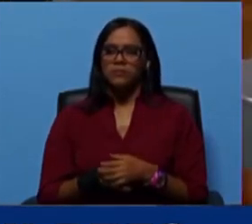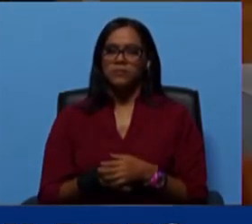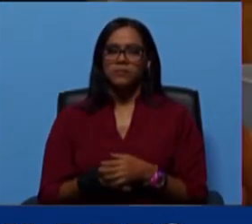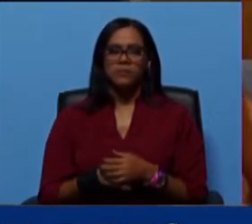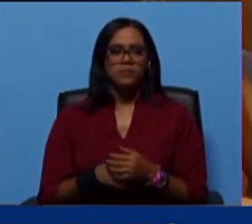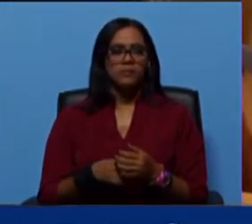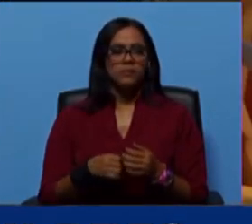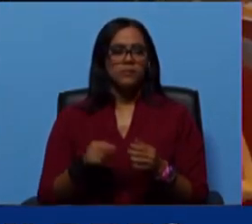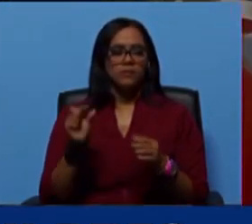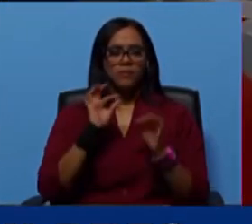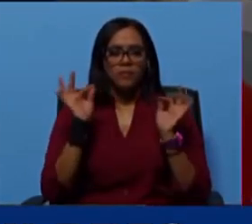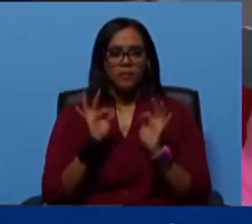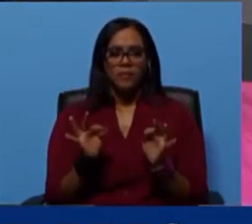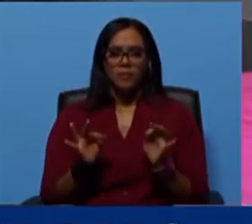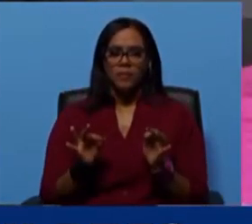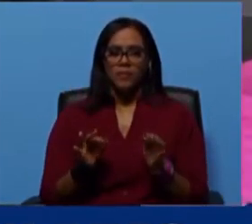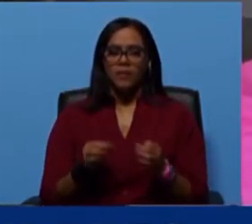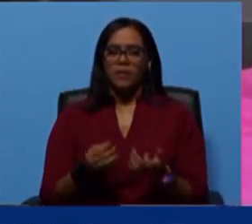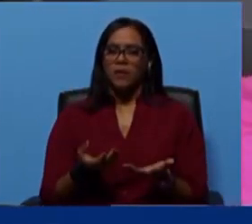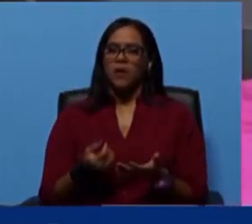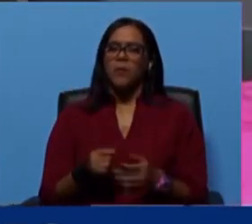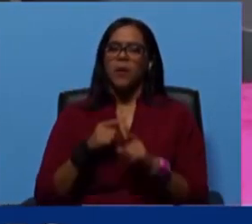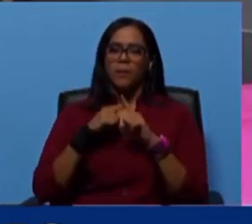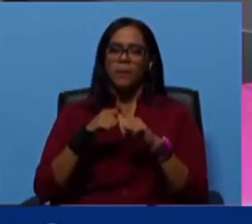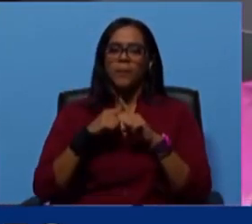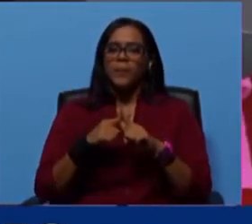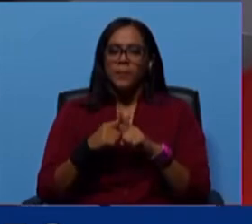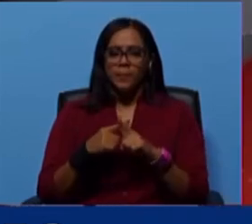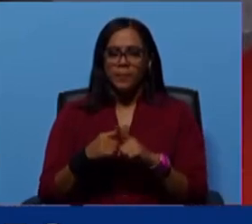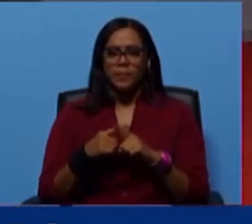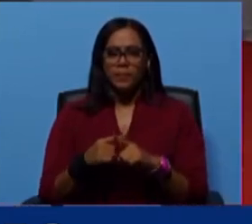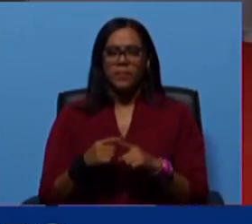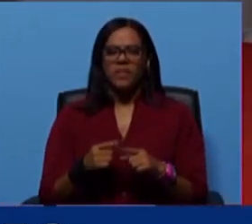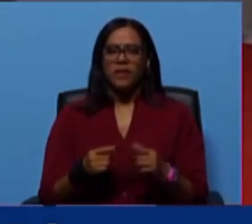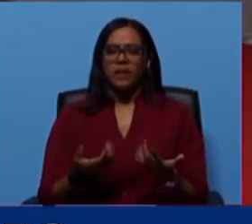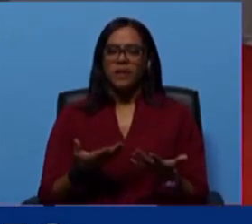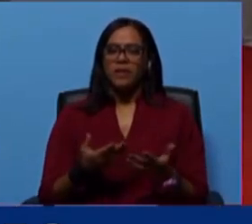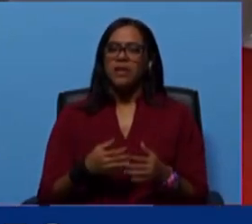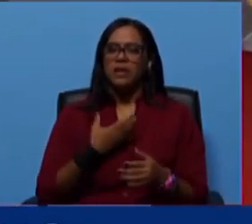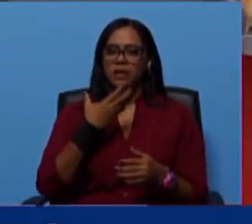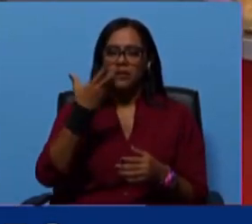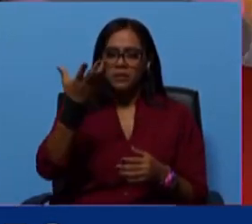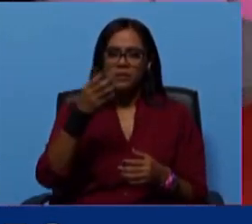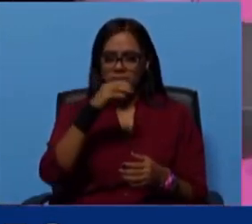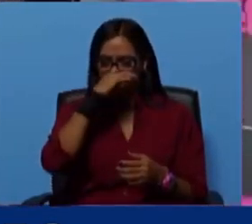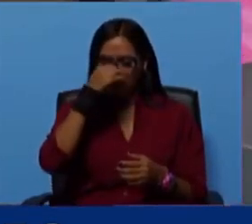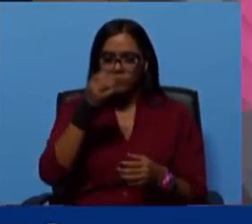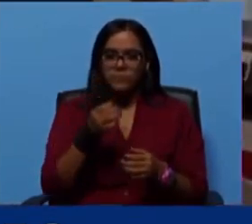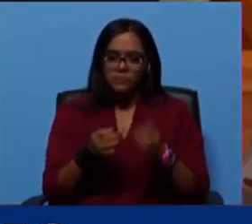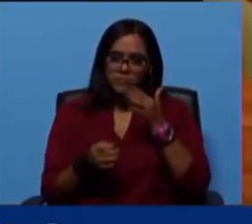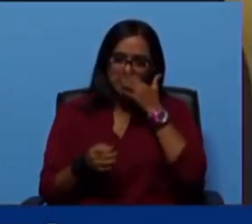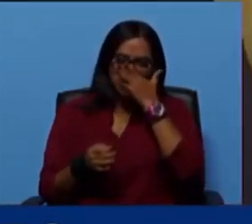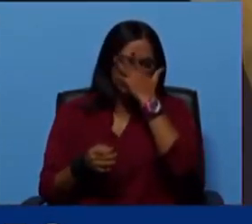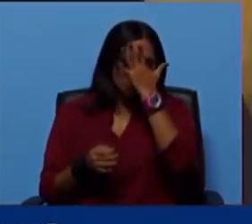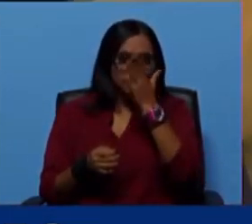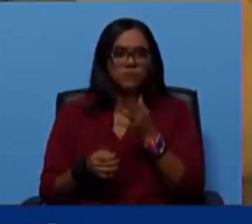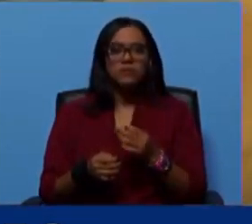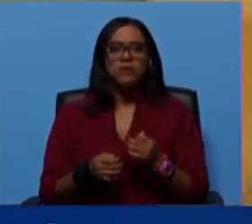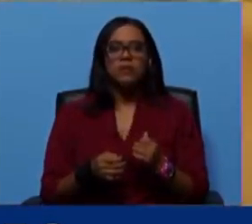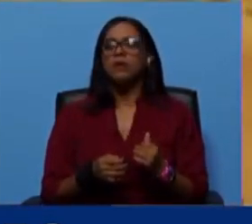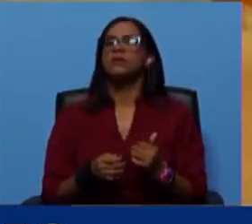manera muy positiva, porque es que estamos impactando directamente en el espíritu que tiene la Gran Misión. ¿Cuál es el espíritu de la Gran Misión?